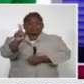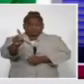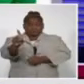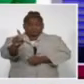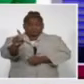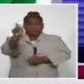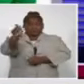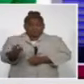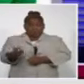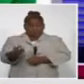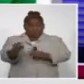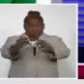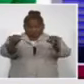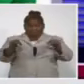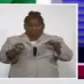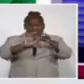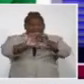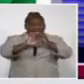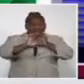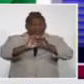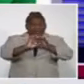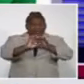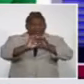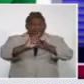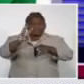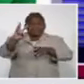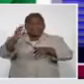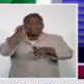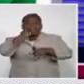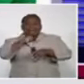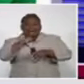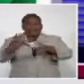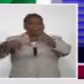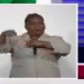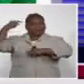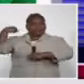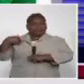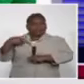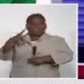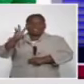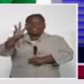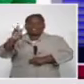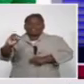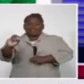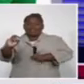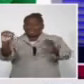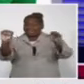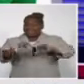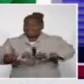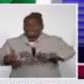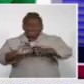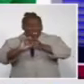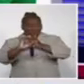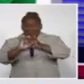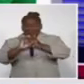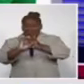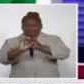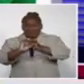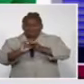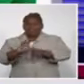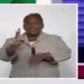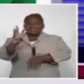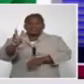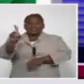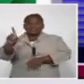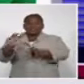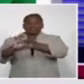Incluso estamos hablando de 3 más que el día anterior. 30 críticos, muy elevados, y 31